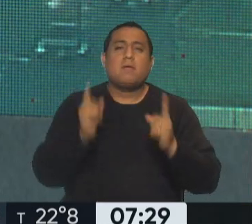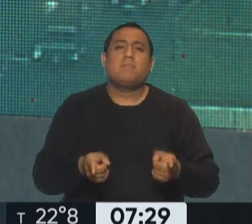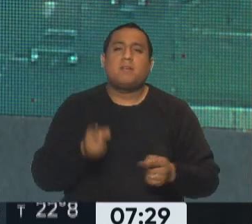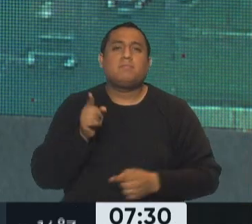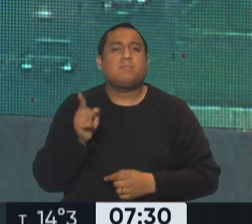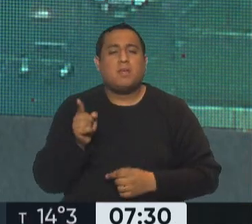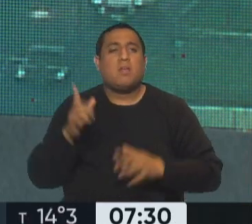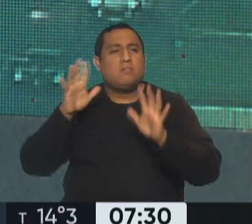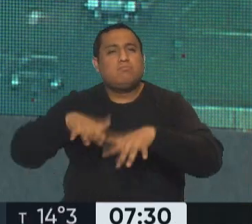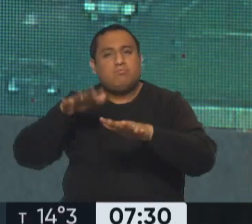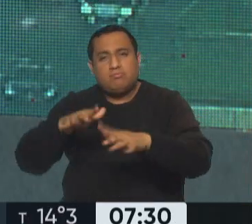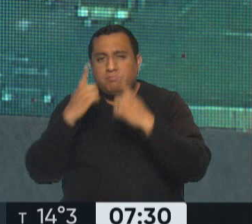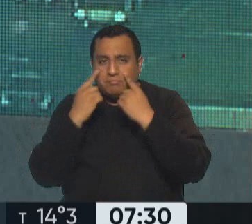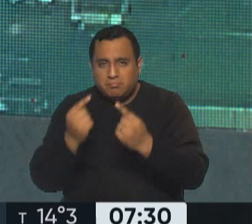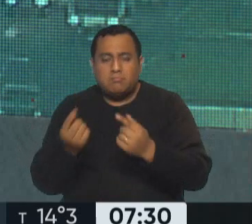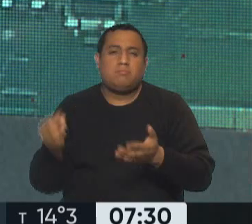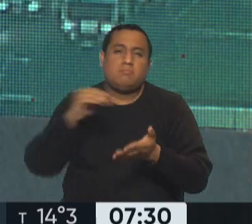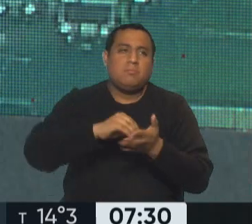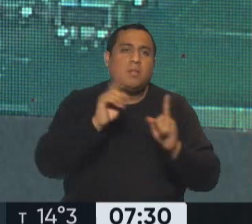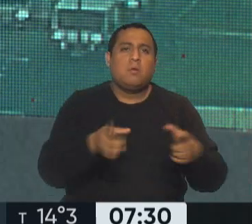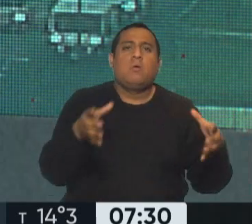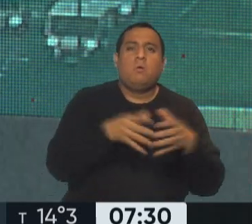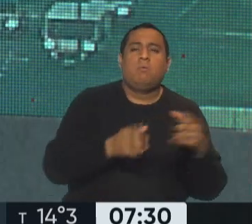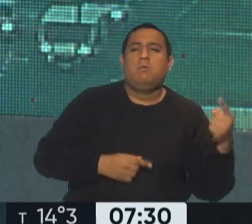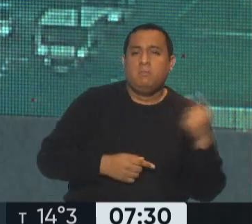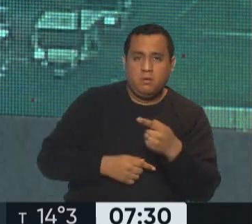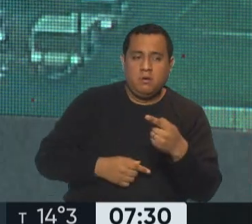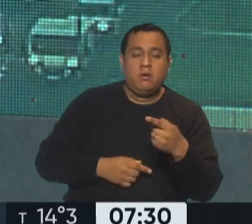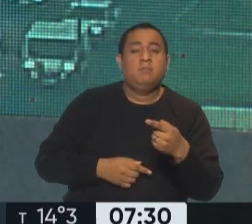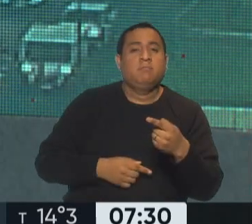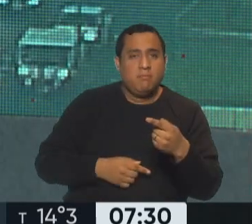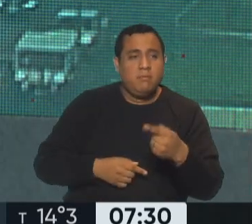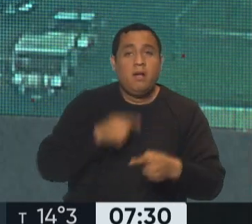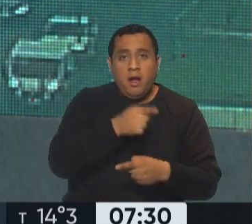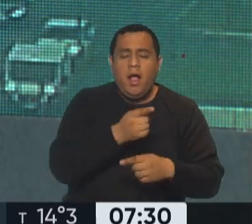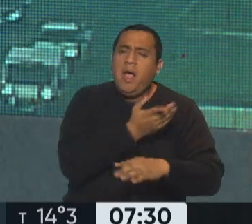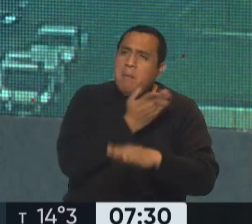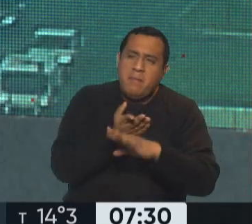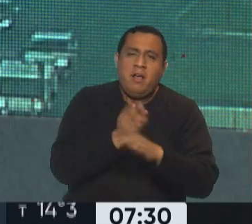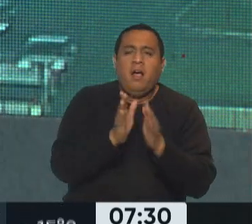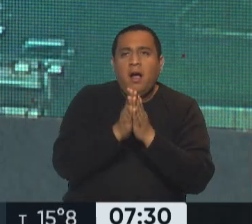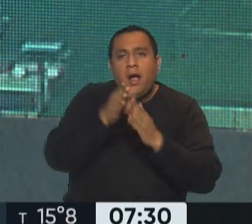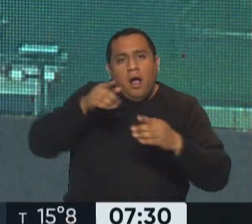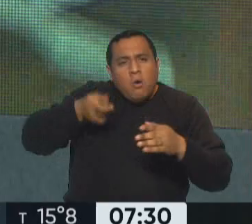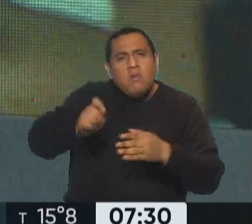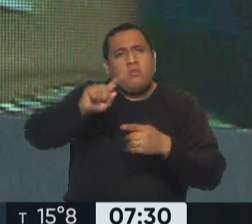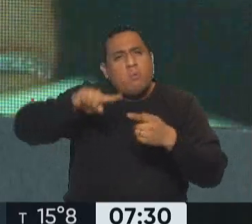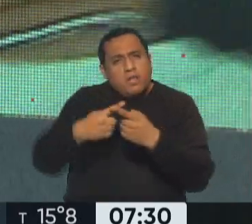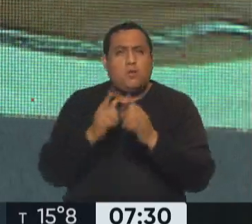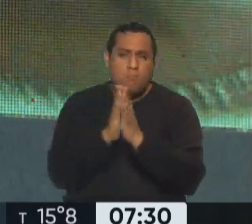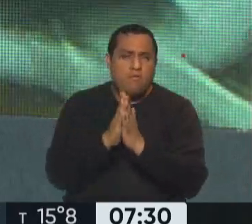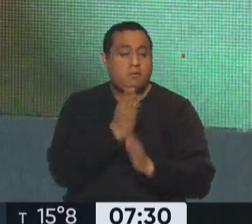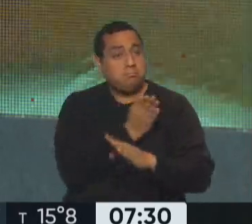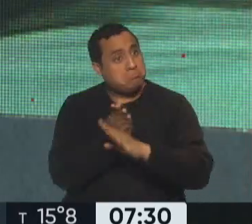solamente las movilizaciones sino la reacción de la oposición que presentó pedidos de juicios políticos bueno qué es lo que tiene que suceder